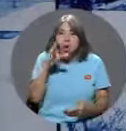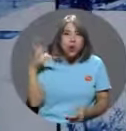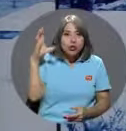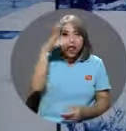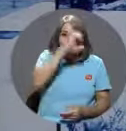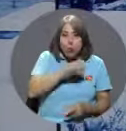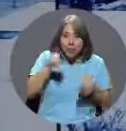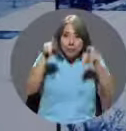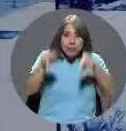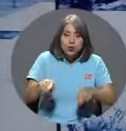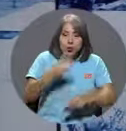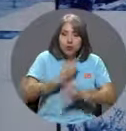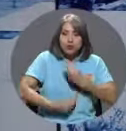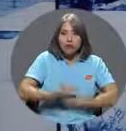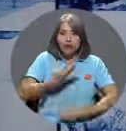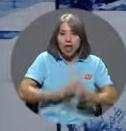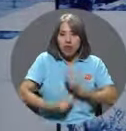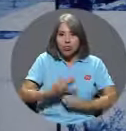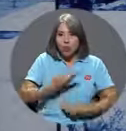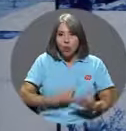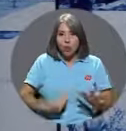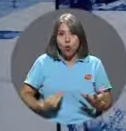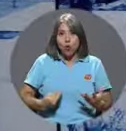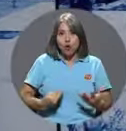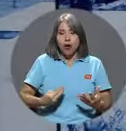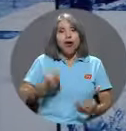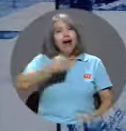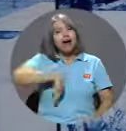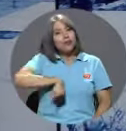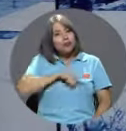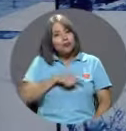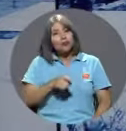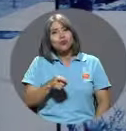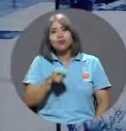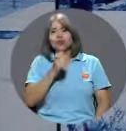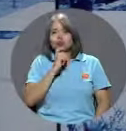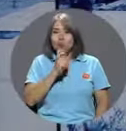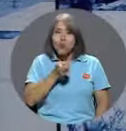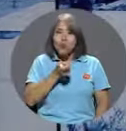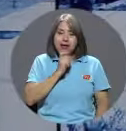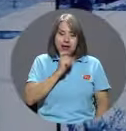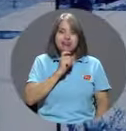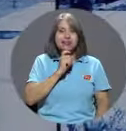que está sufriendo, ¿verdad? Y entonces nos cuesta mucho más